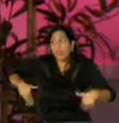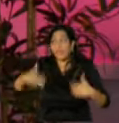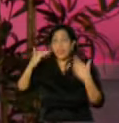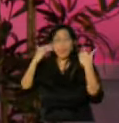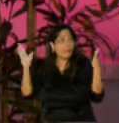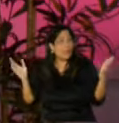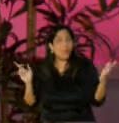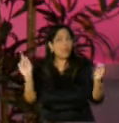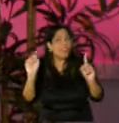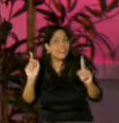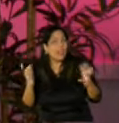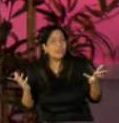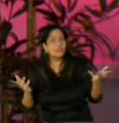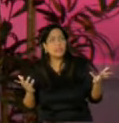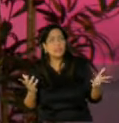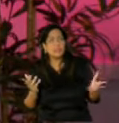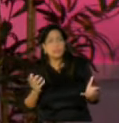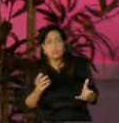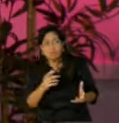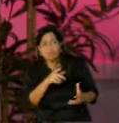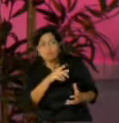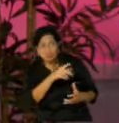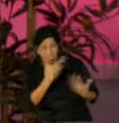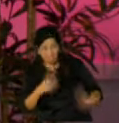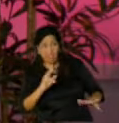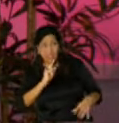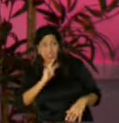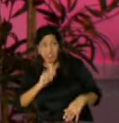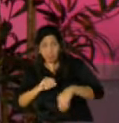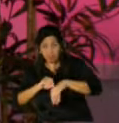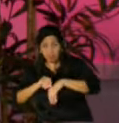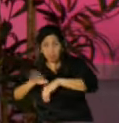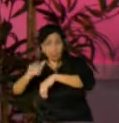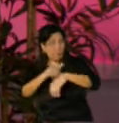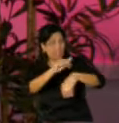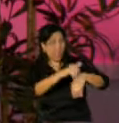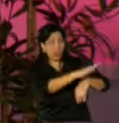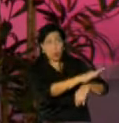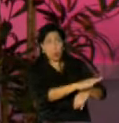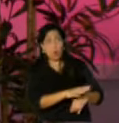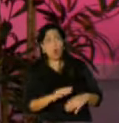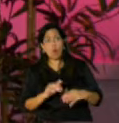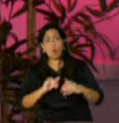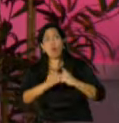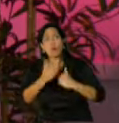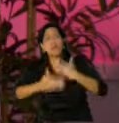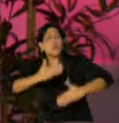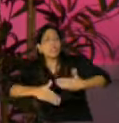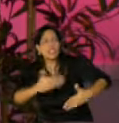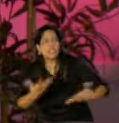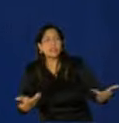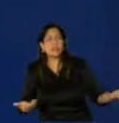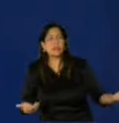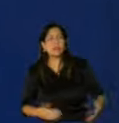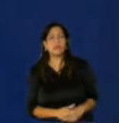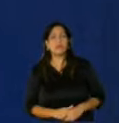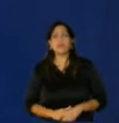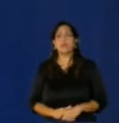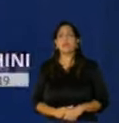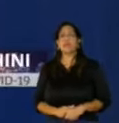se distribuyeron, ¿verdad?, y quisiera saber si en efecto ya están distribuidas, en dónde y qué criterios se utilizan para ese proceso. Pues mira,